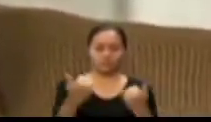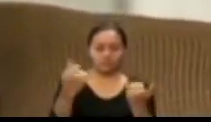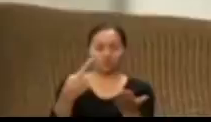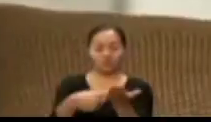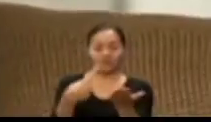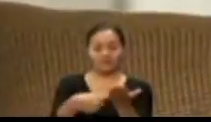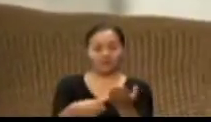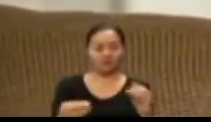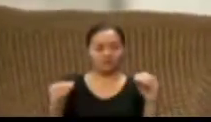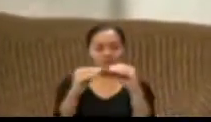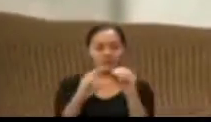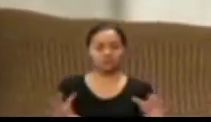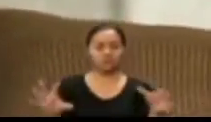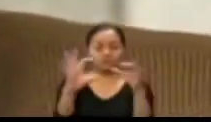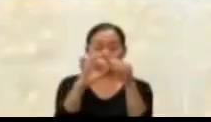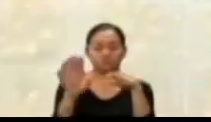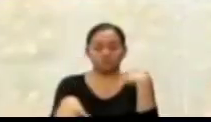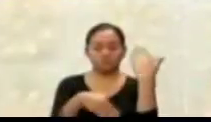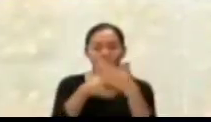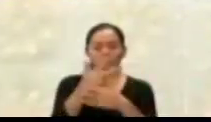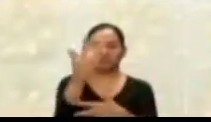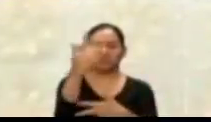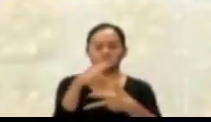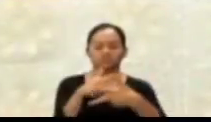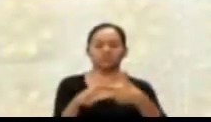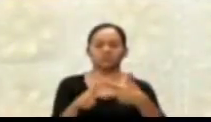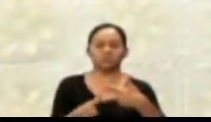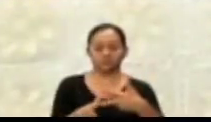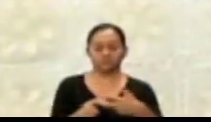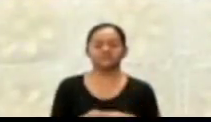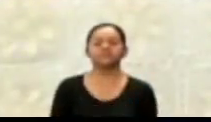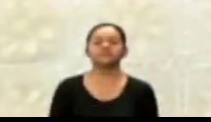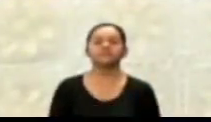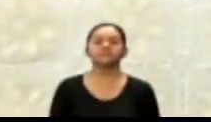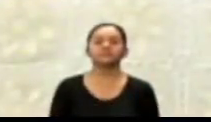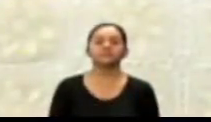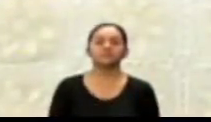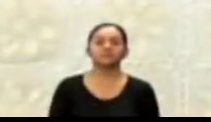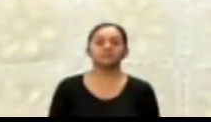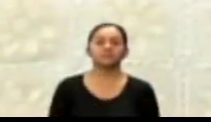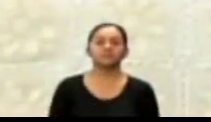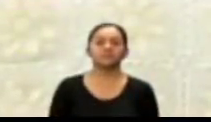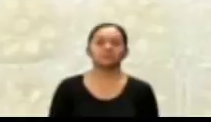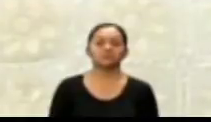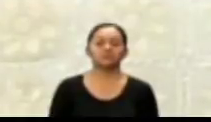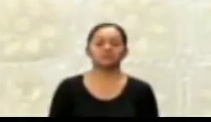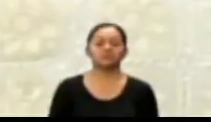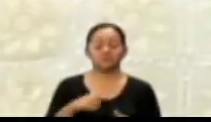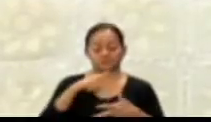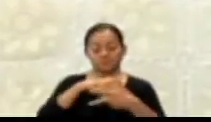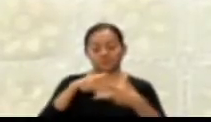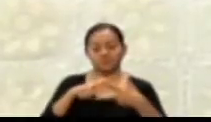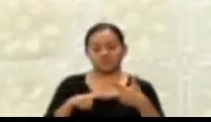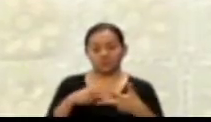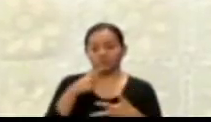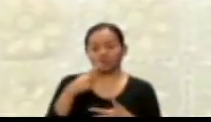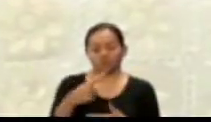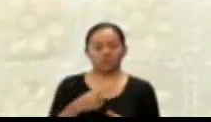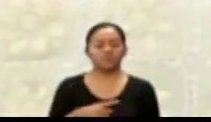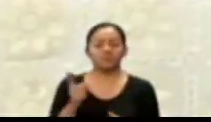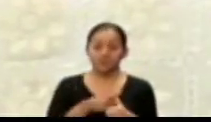la vinculación, con la articulación de estos tres grandes afluentes que acabamos de mencionar. ¿Cómo